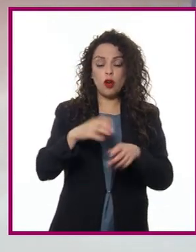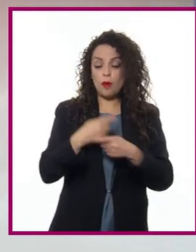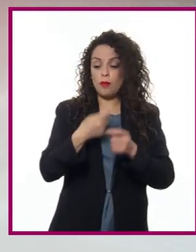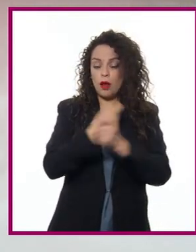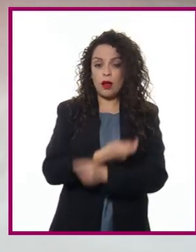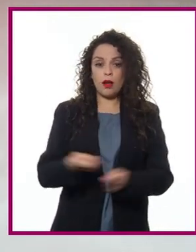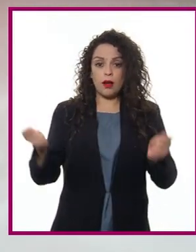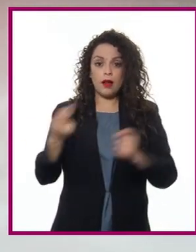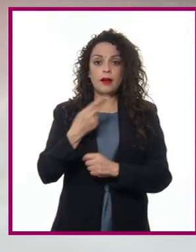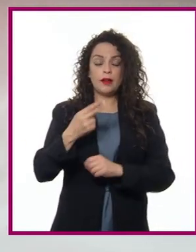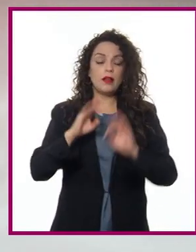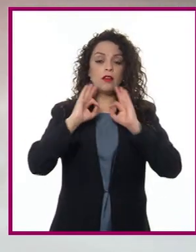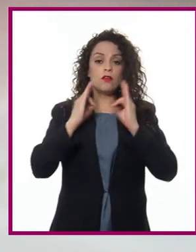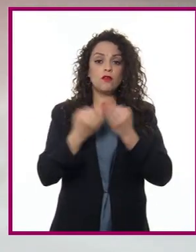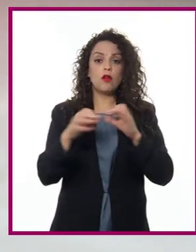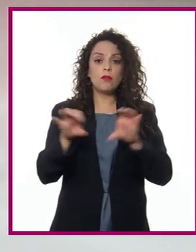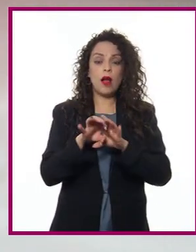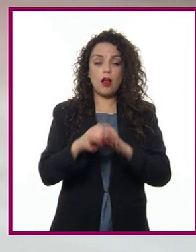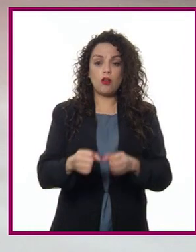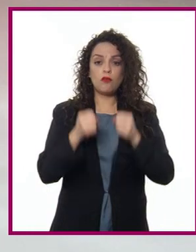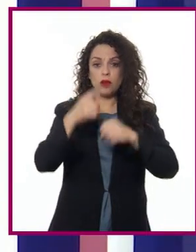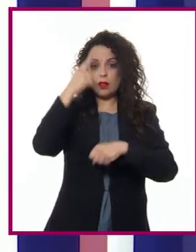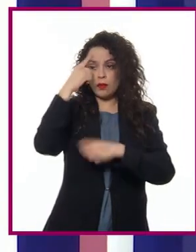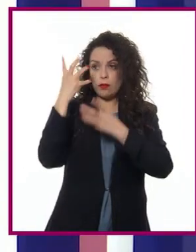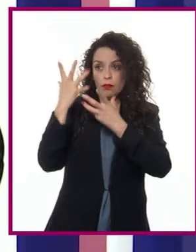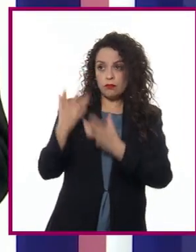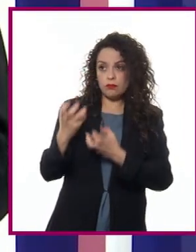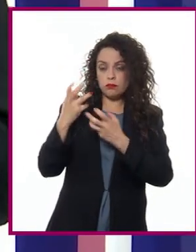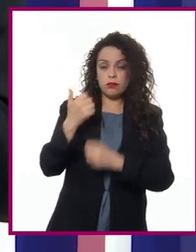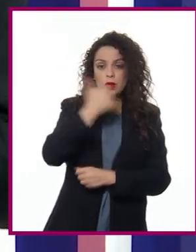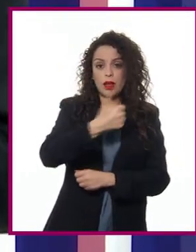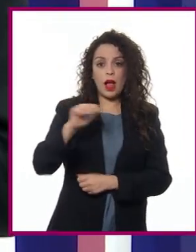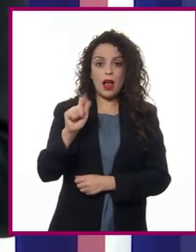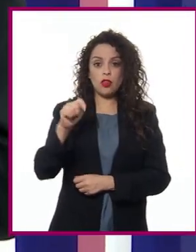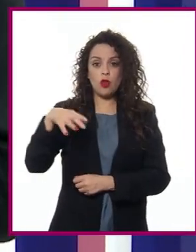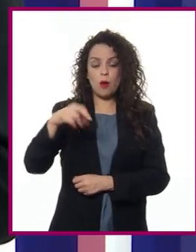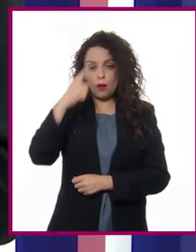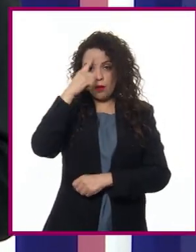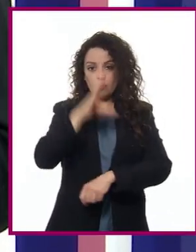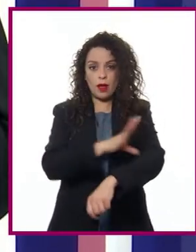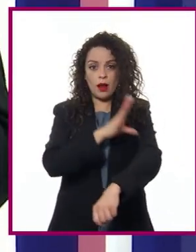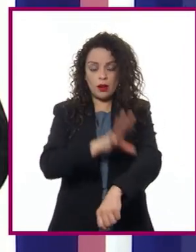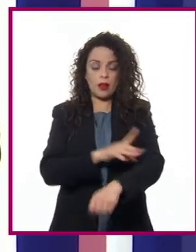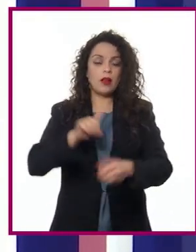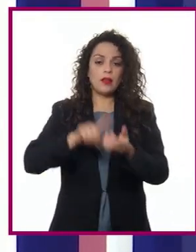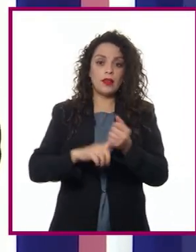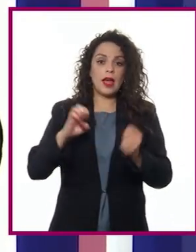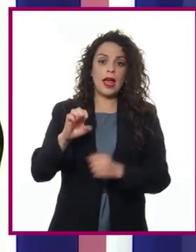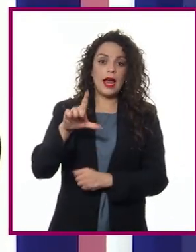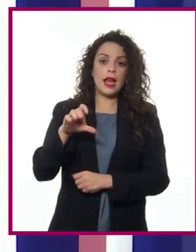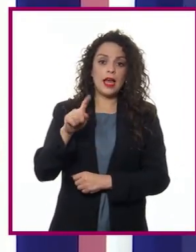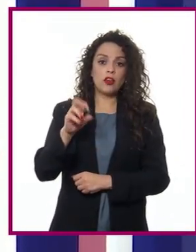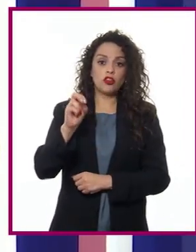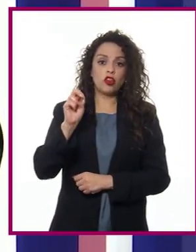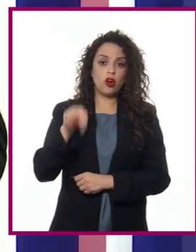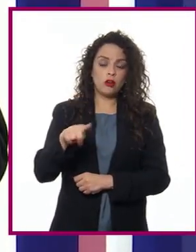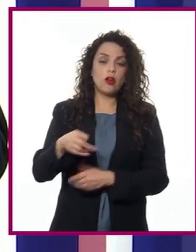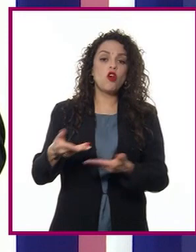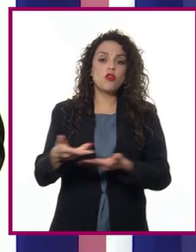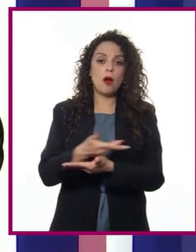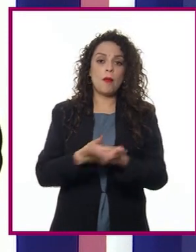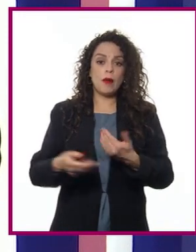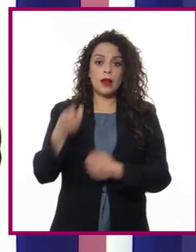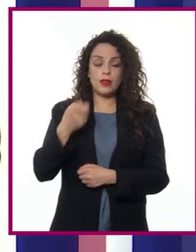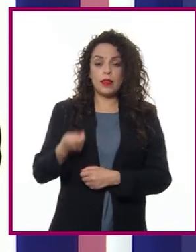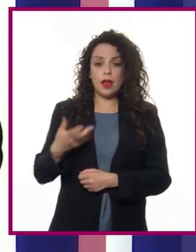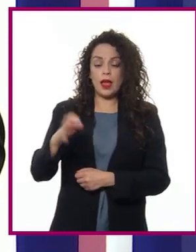determinar la fuerza de atracción que ejerce cada átomo sobre los electrones compartidos. A la medida de esta fuerza se